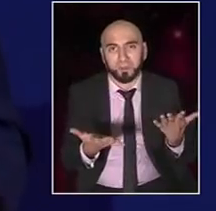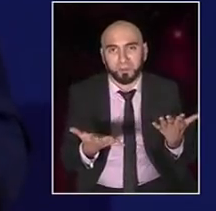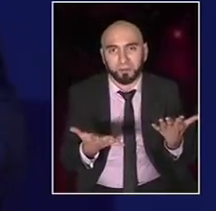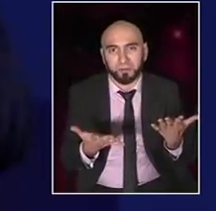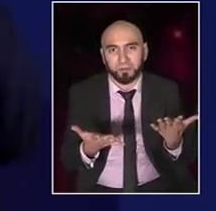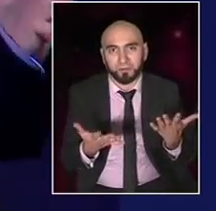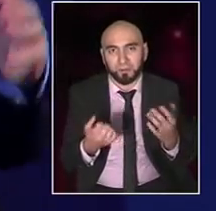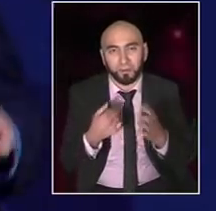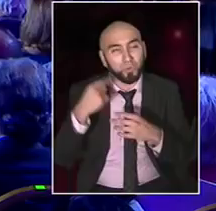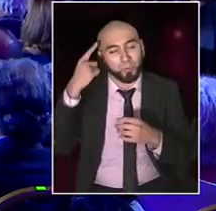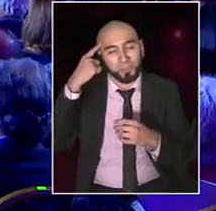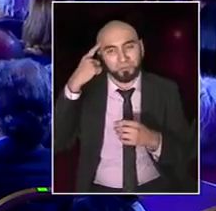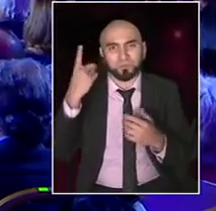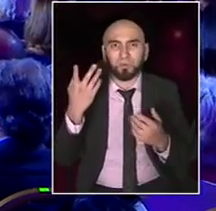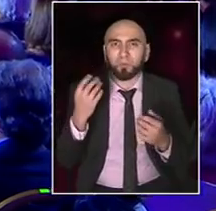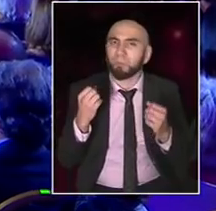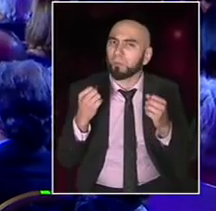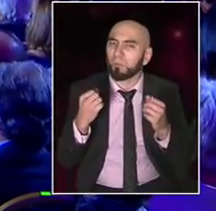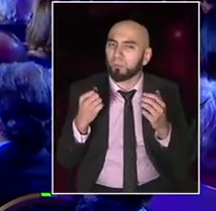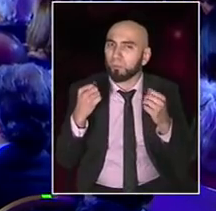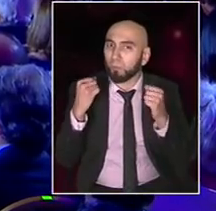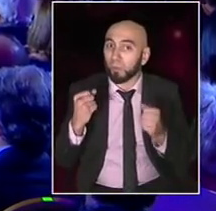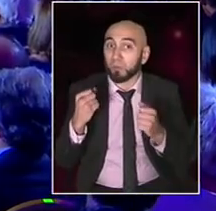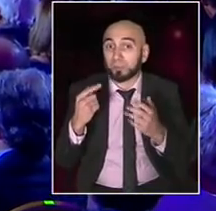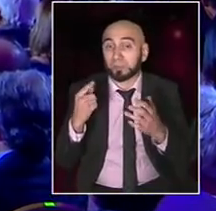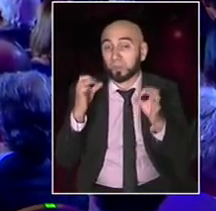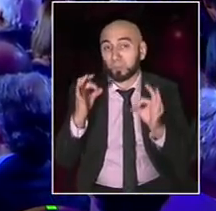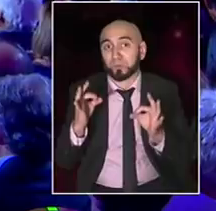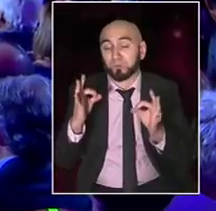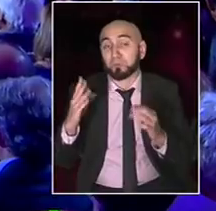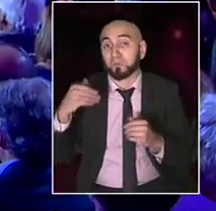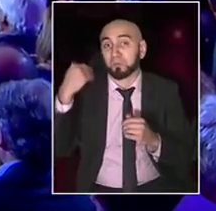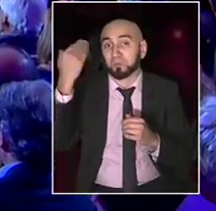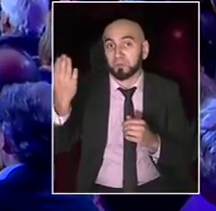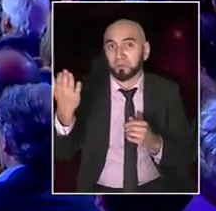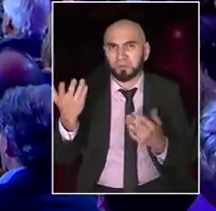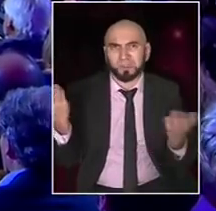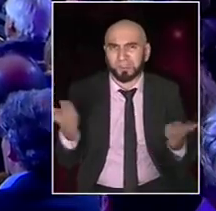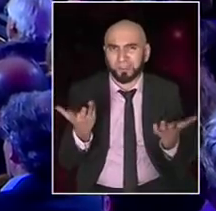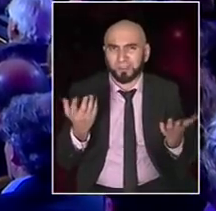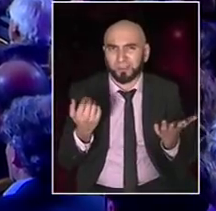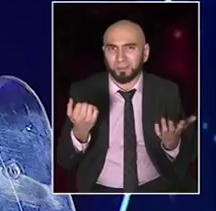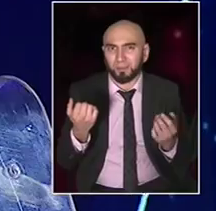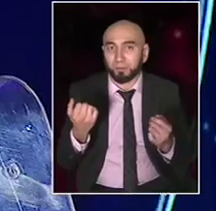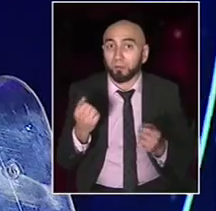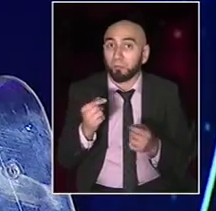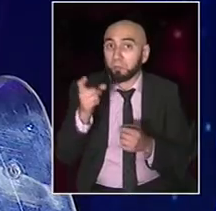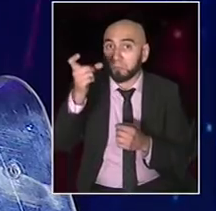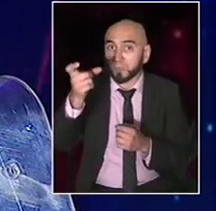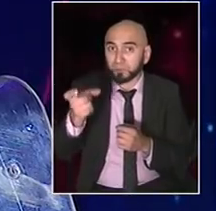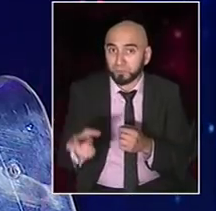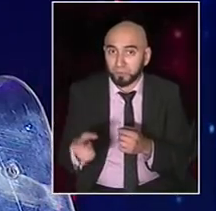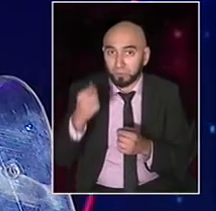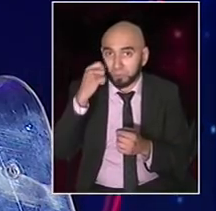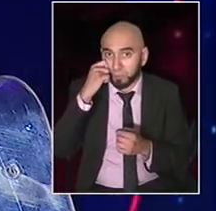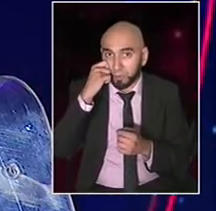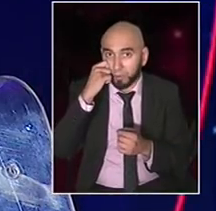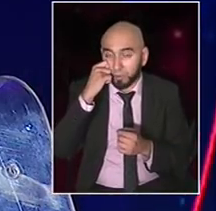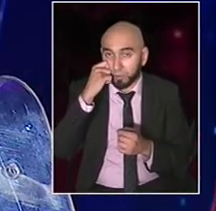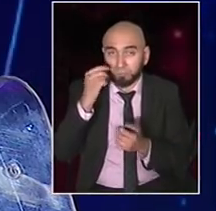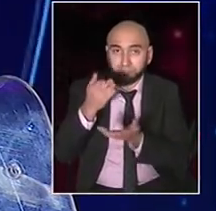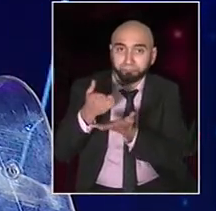creo que podemos llegar al día, y por eso es importante reflexionar, que hasta el ser humano pueda ser reemplazado y hasta